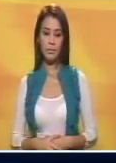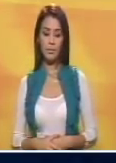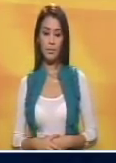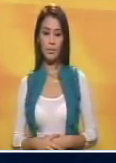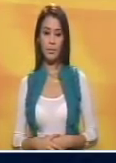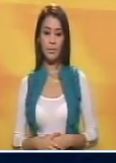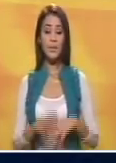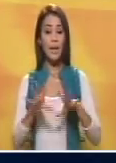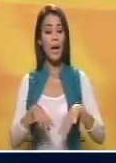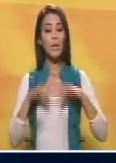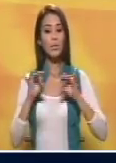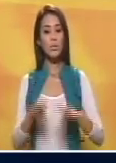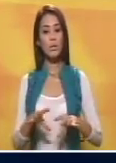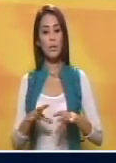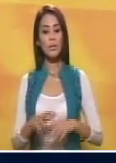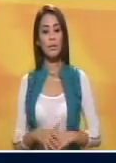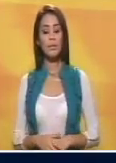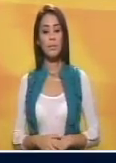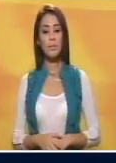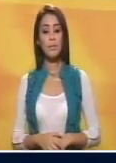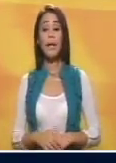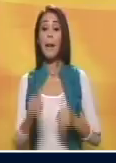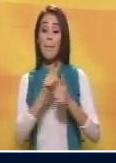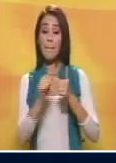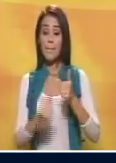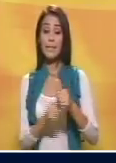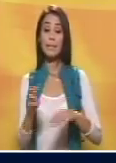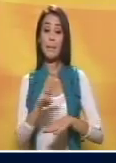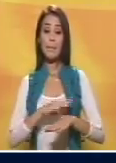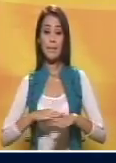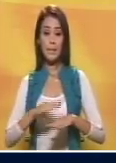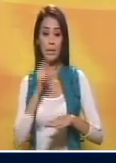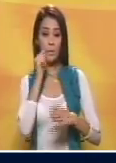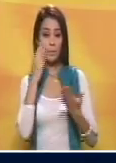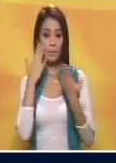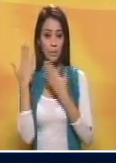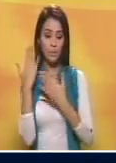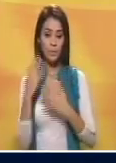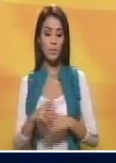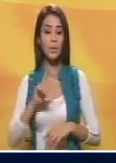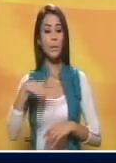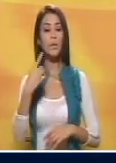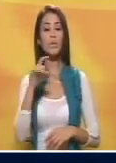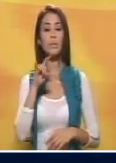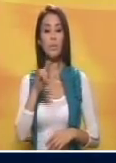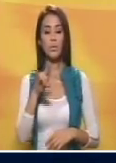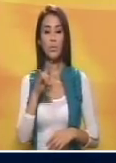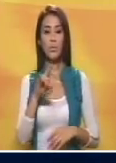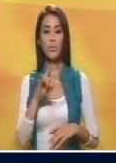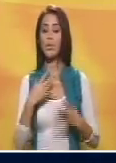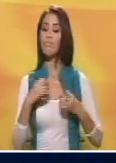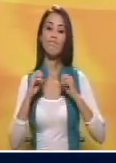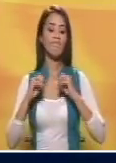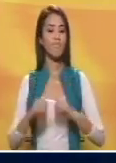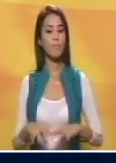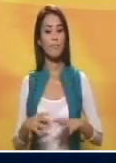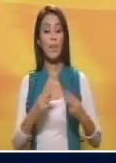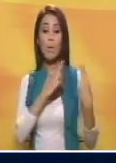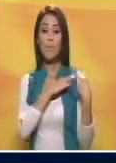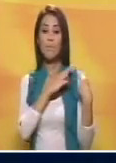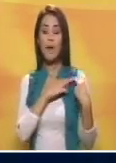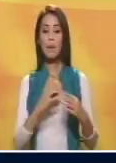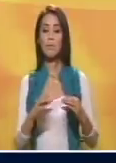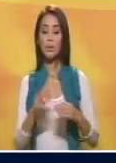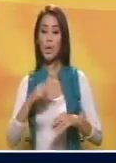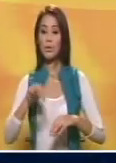En Australia, el viceministro Barbary Joyce dimitirá el próximo lunes a su cargo y al frente del Partido